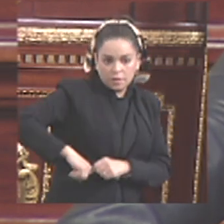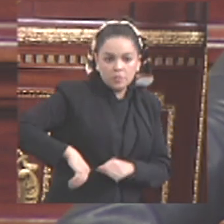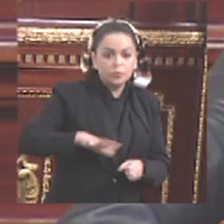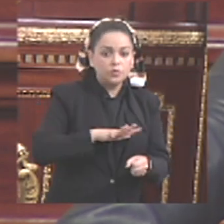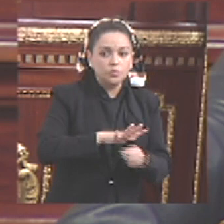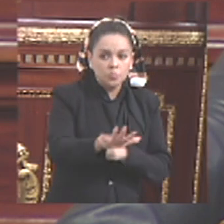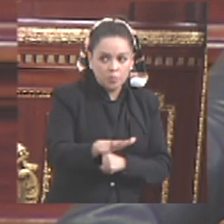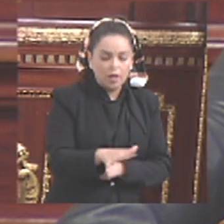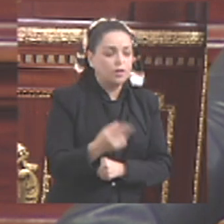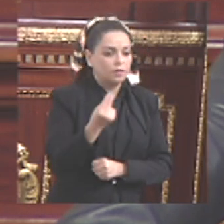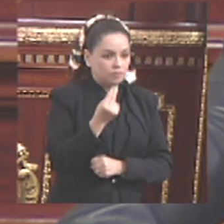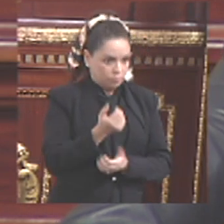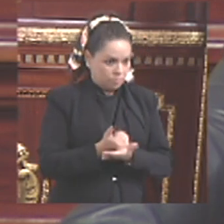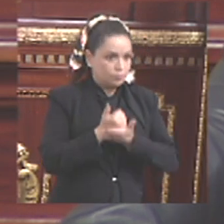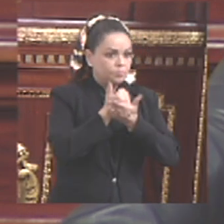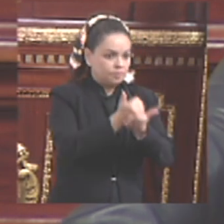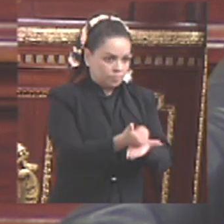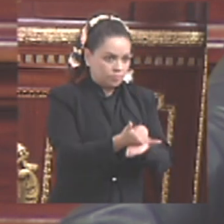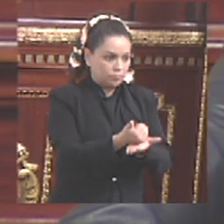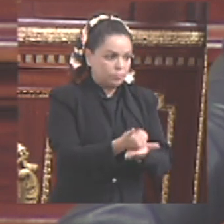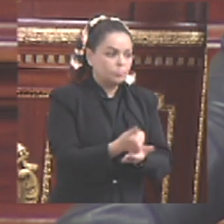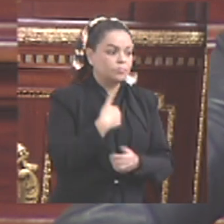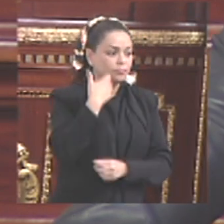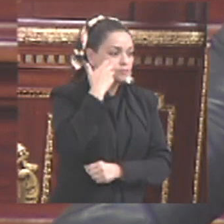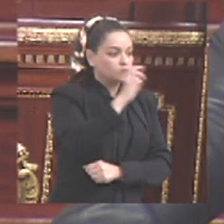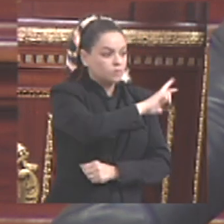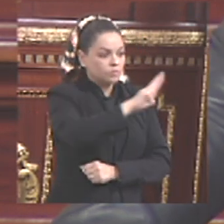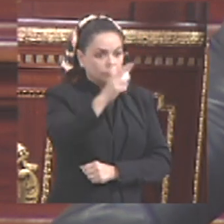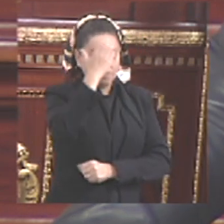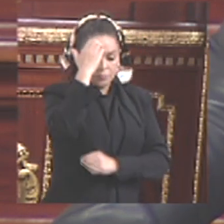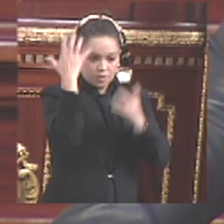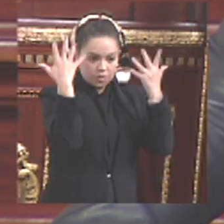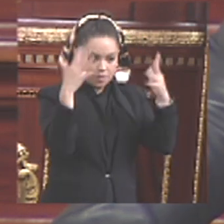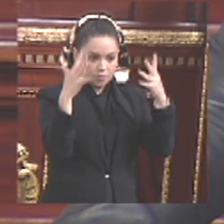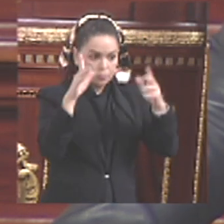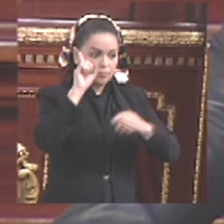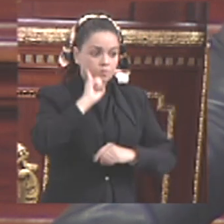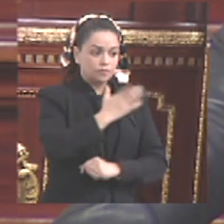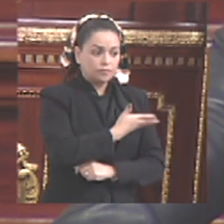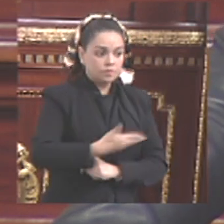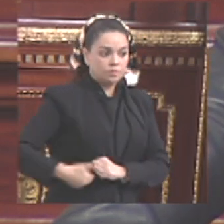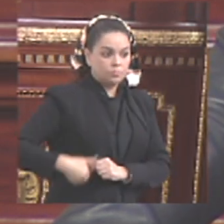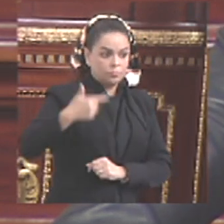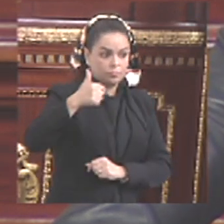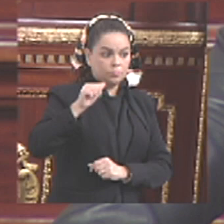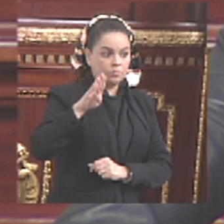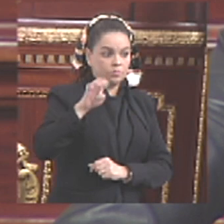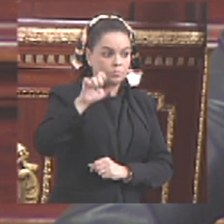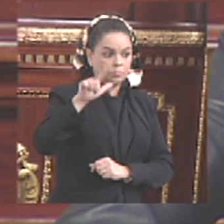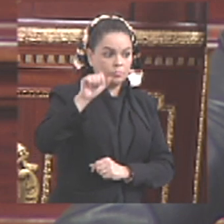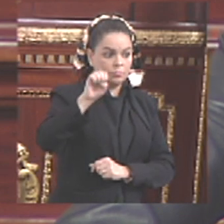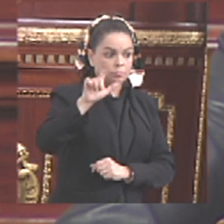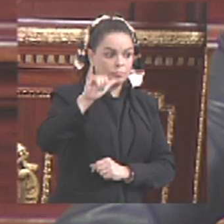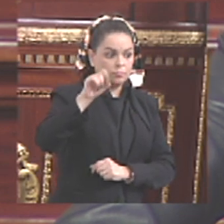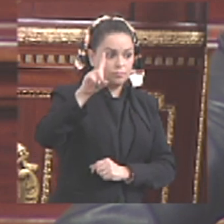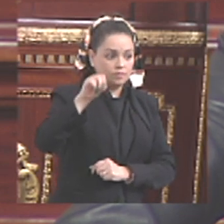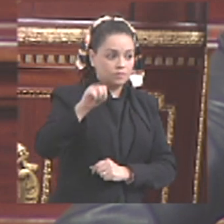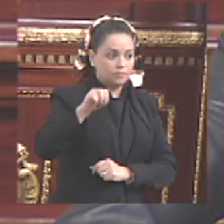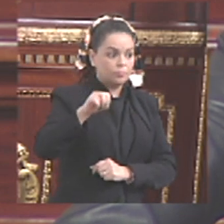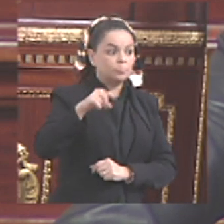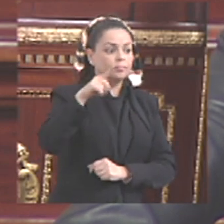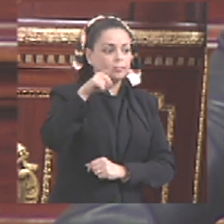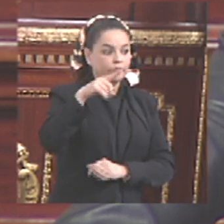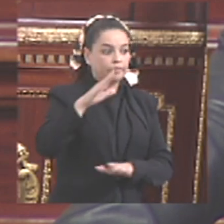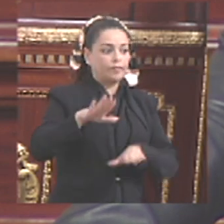reconocer a la diputada presidenta Gabriela Salido, quien dio la cara desde un inicio hasta el final para decir que